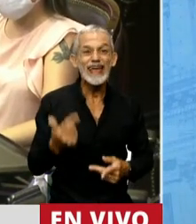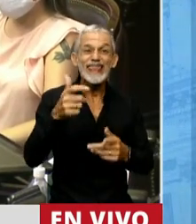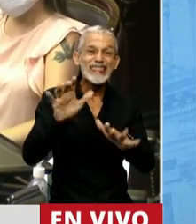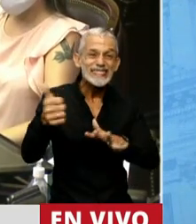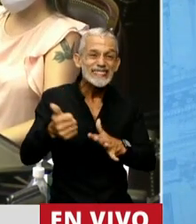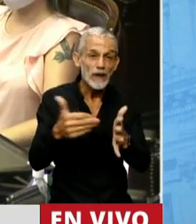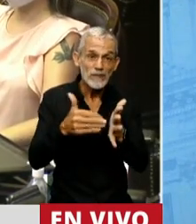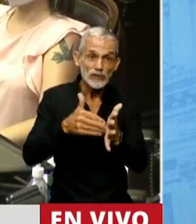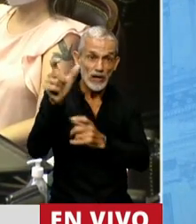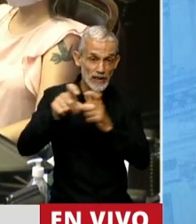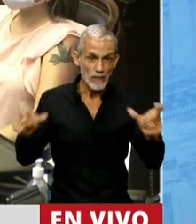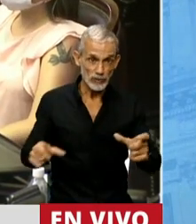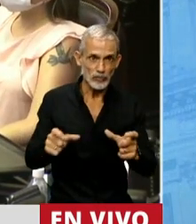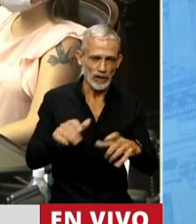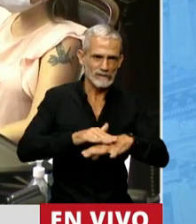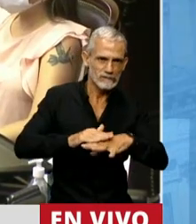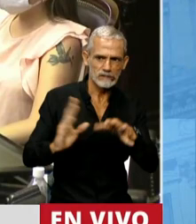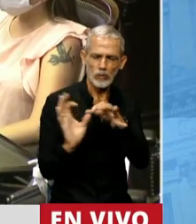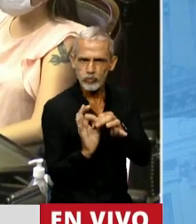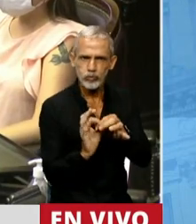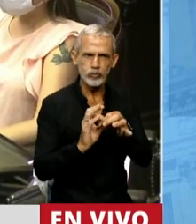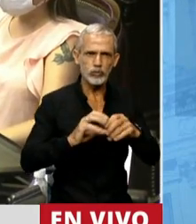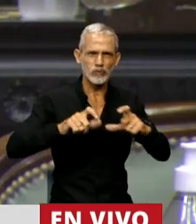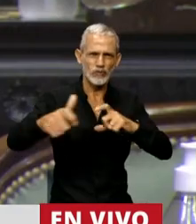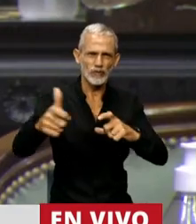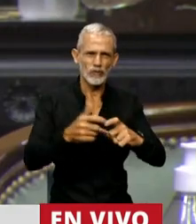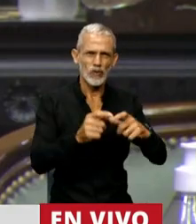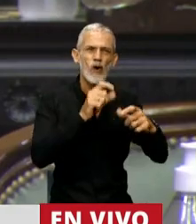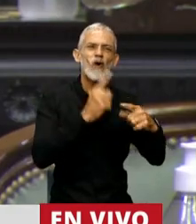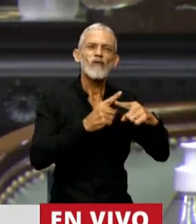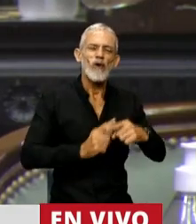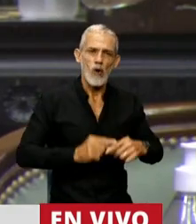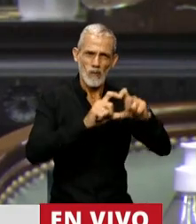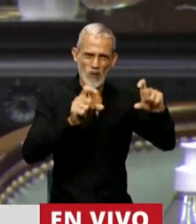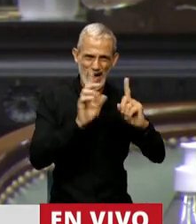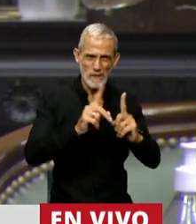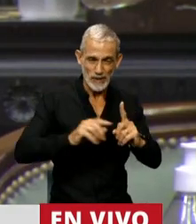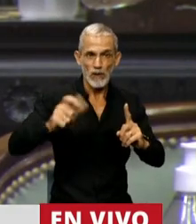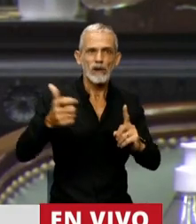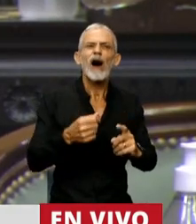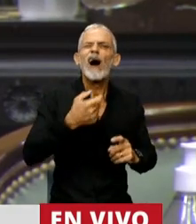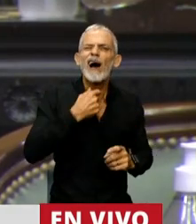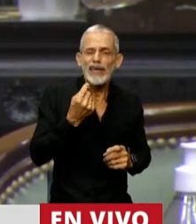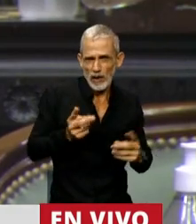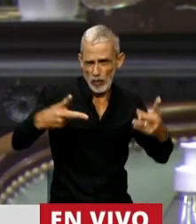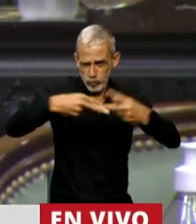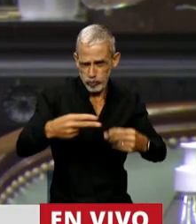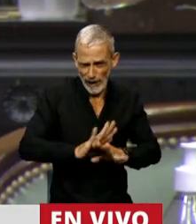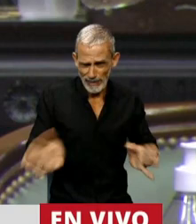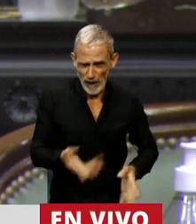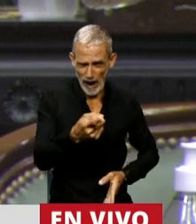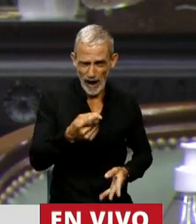de personas que están atadas a una fórmula de movilidad. Como les interesa el ajuste, como no les